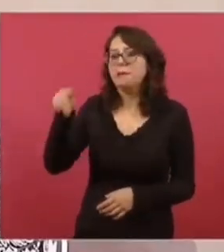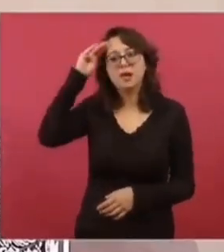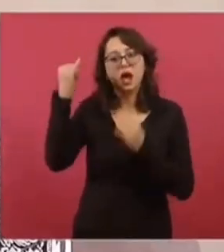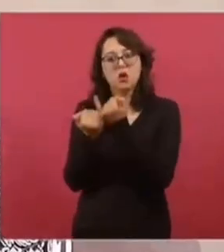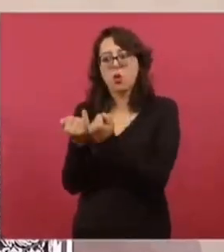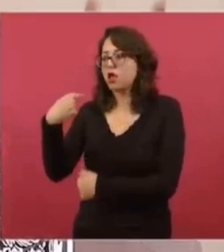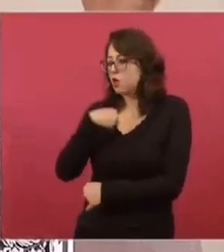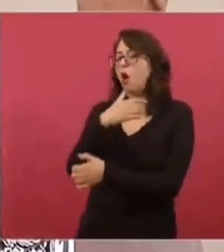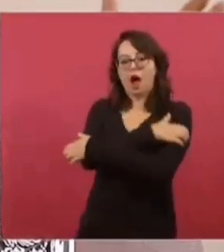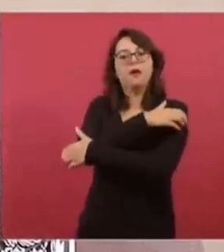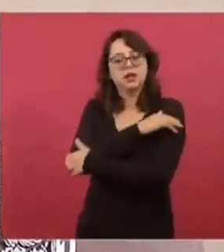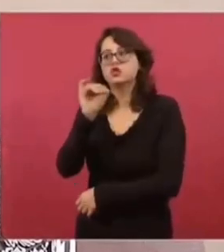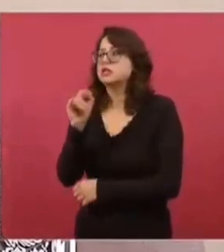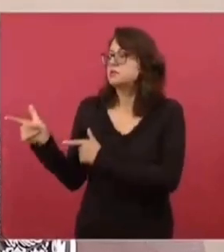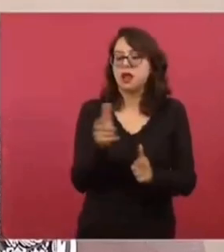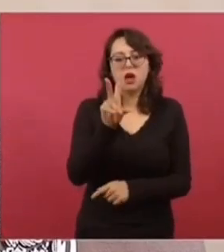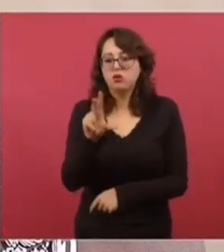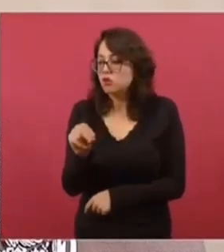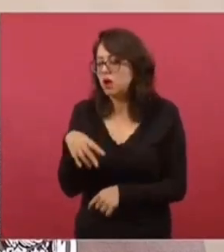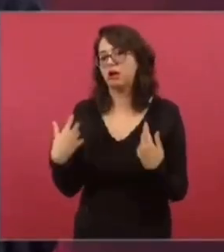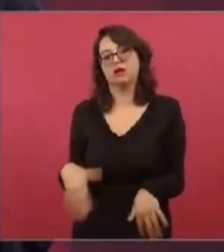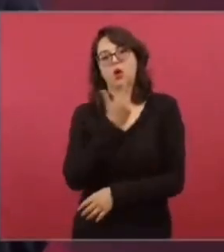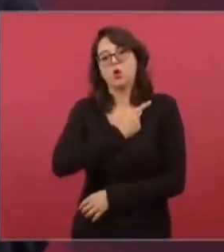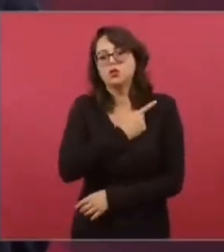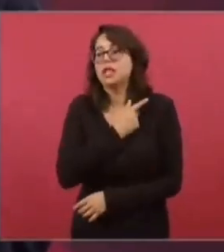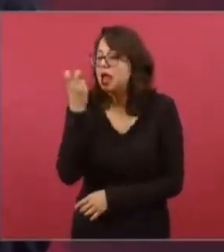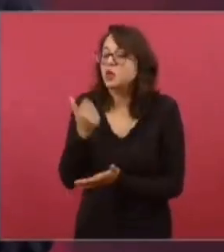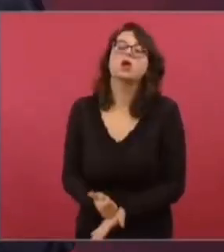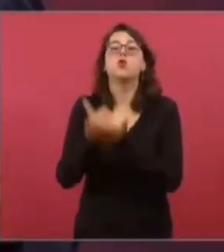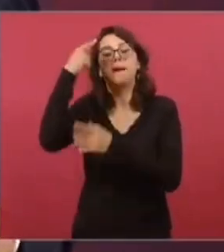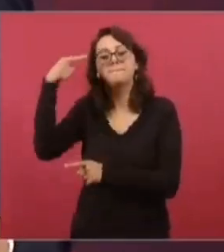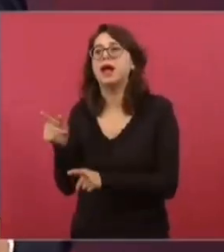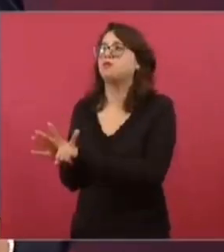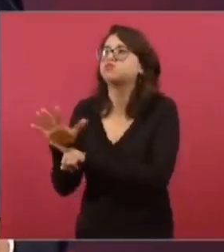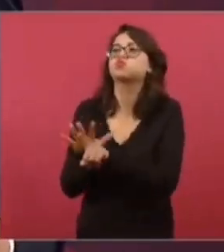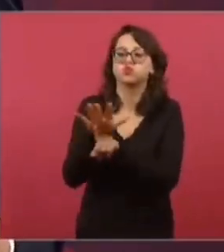ayuden a convencer a quienes se dedican a